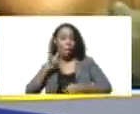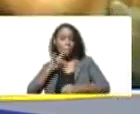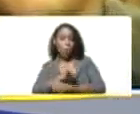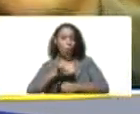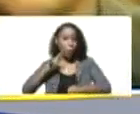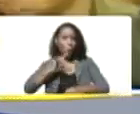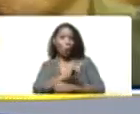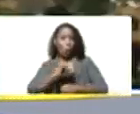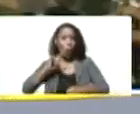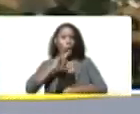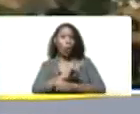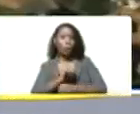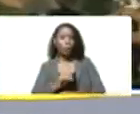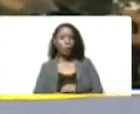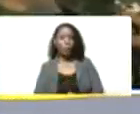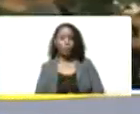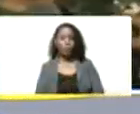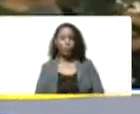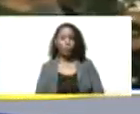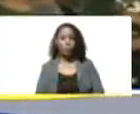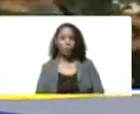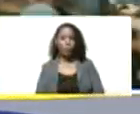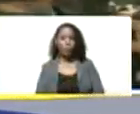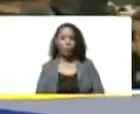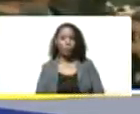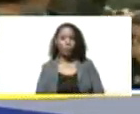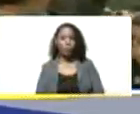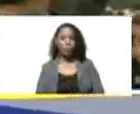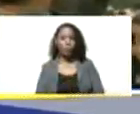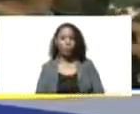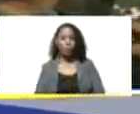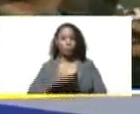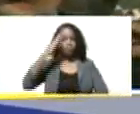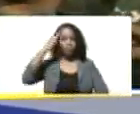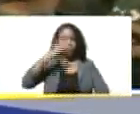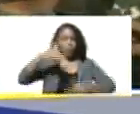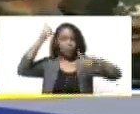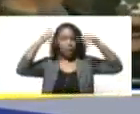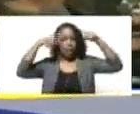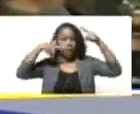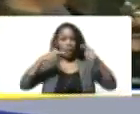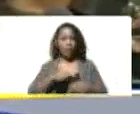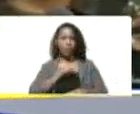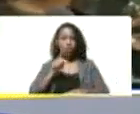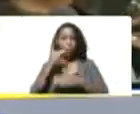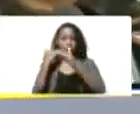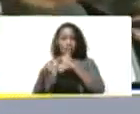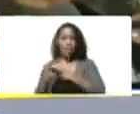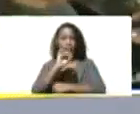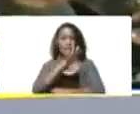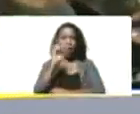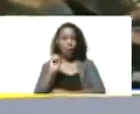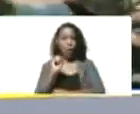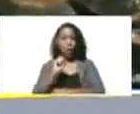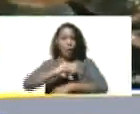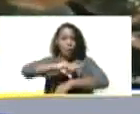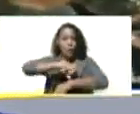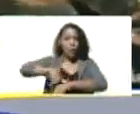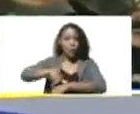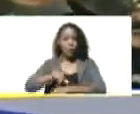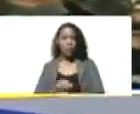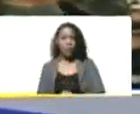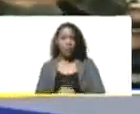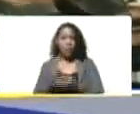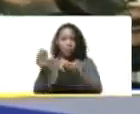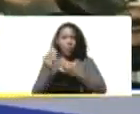era la demagogia. Y el comandante Chávez, en su mensaje de 50 segundos, nos